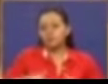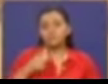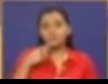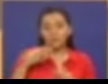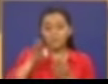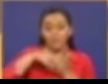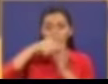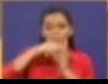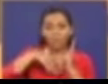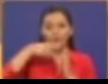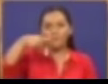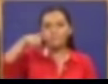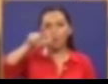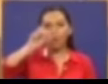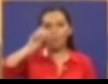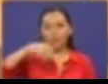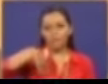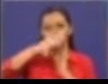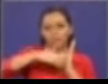pintura con plomo